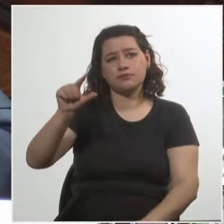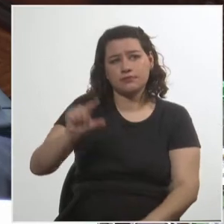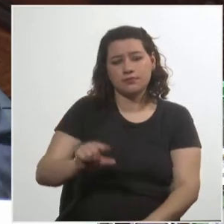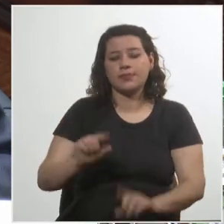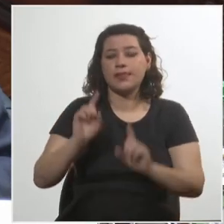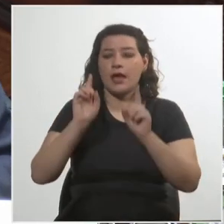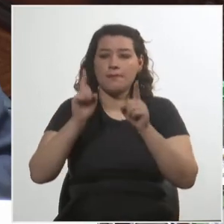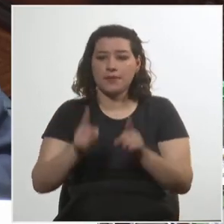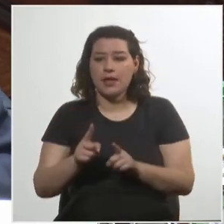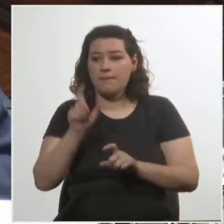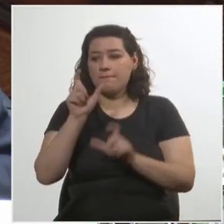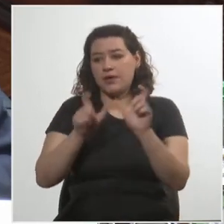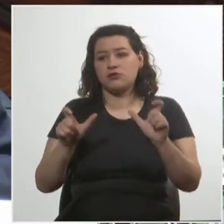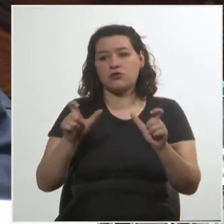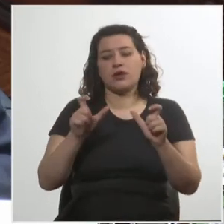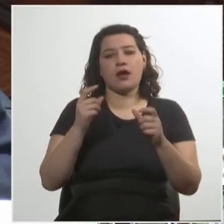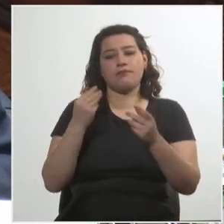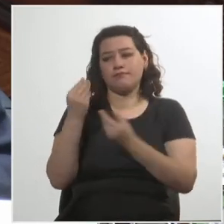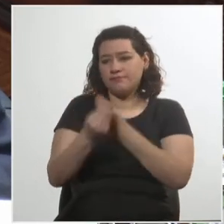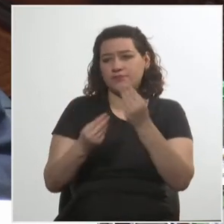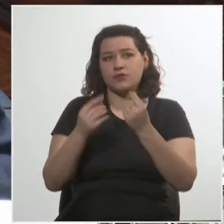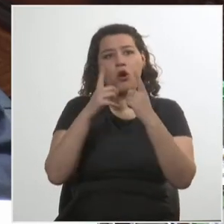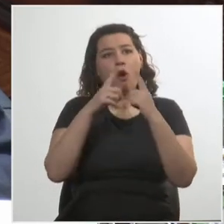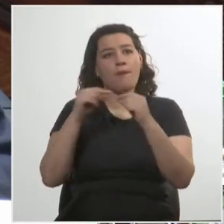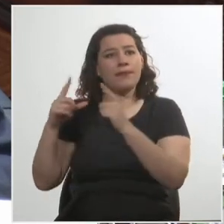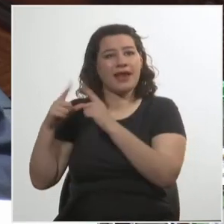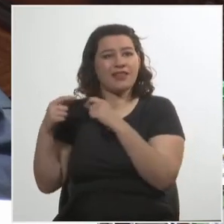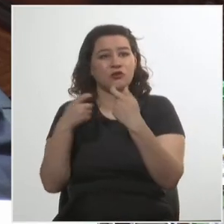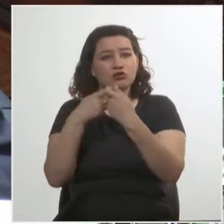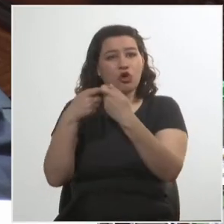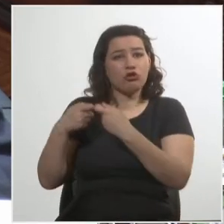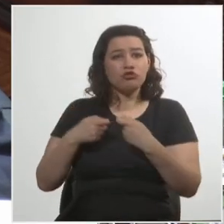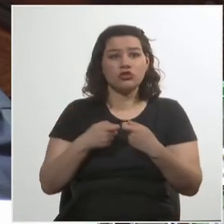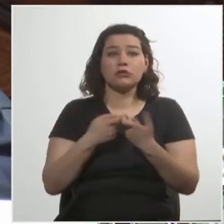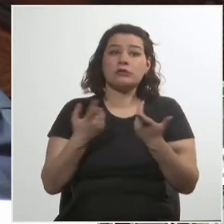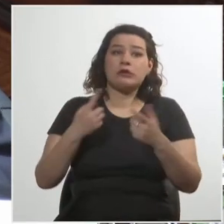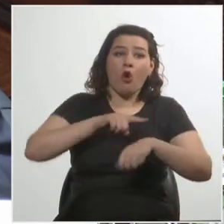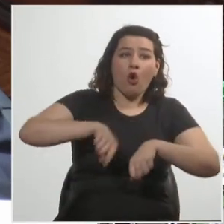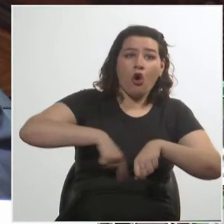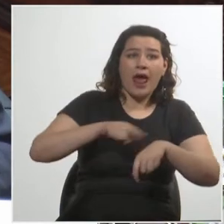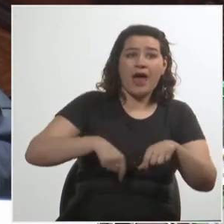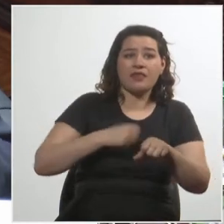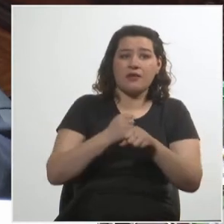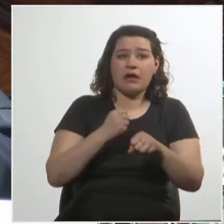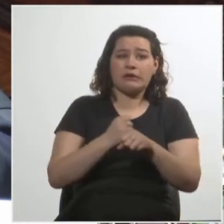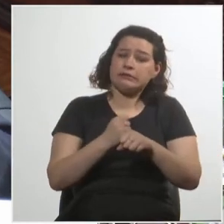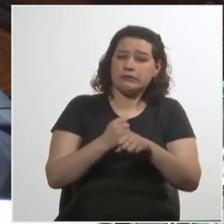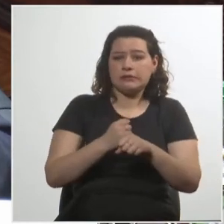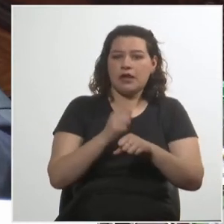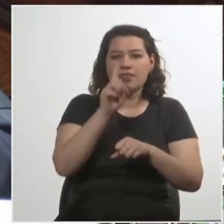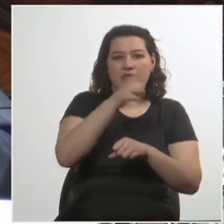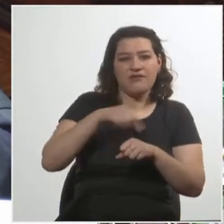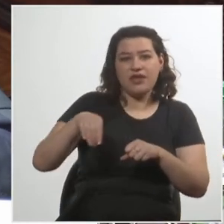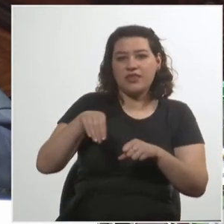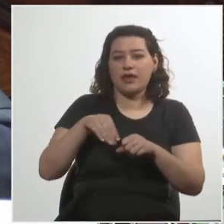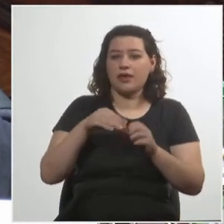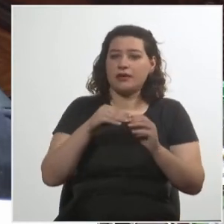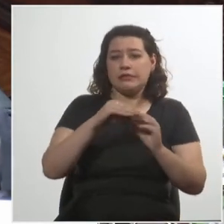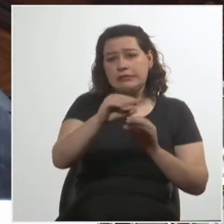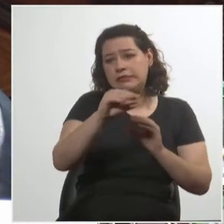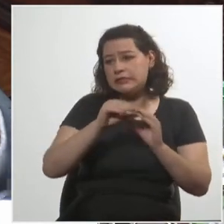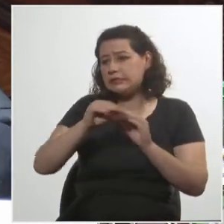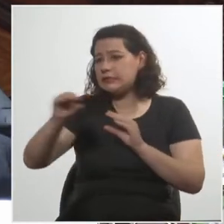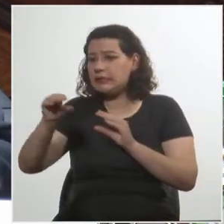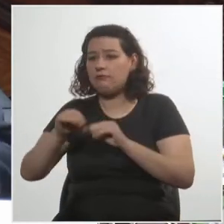los empleados de la cooperativa que han repartido las horas de trabajo de los puestos que la cooperativa